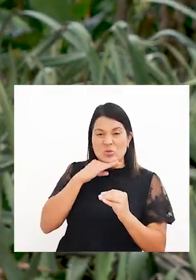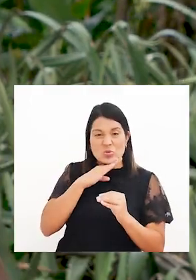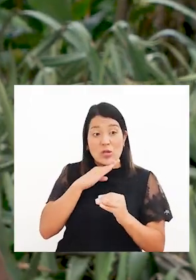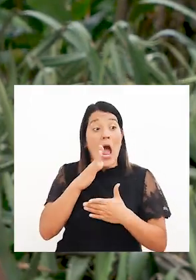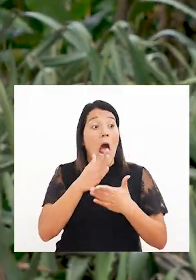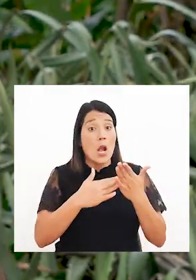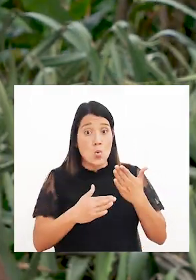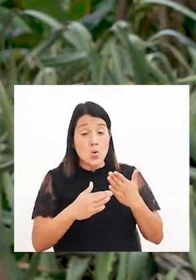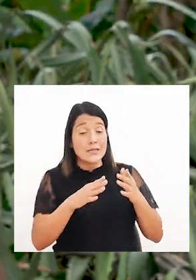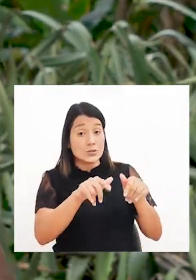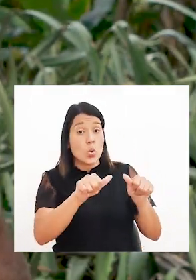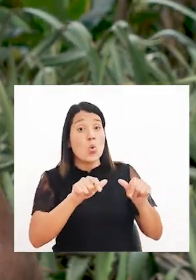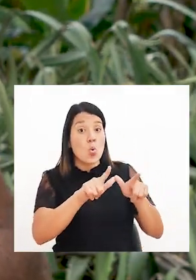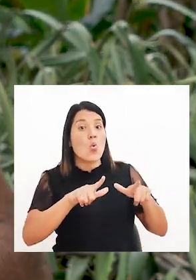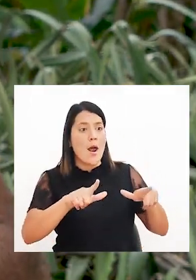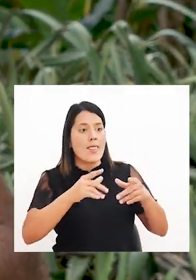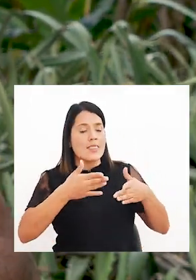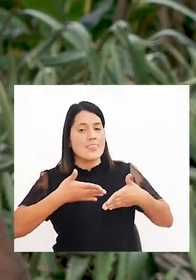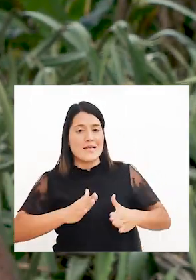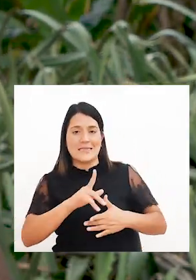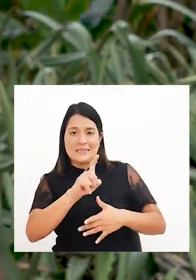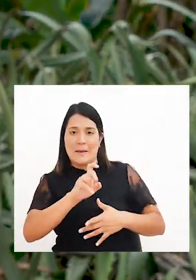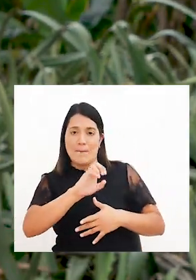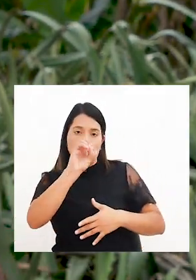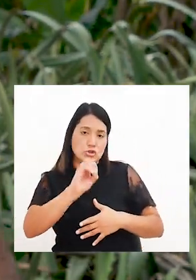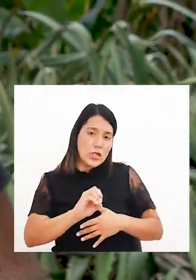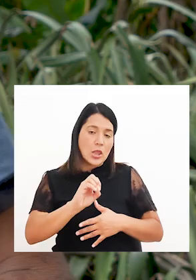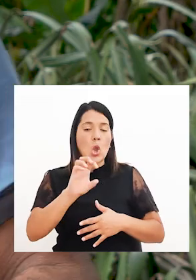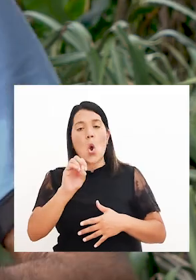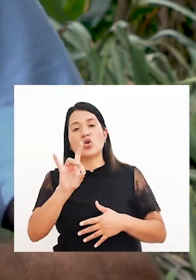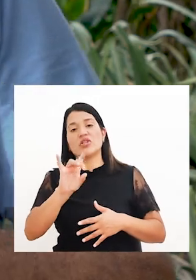100, es solo un 0.8.